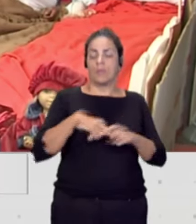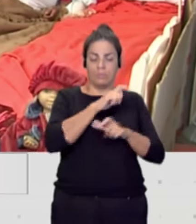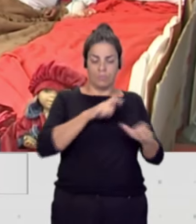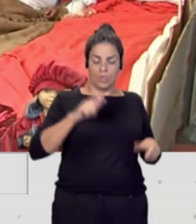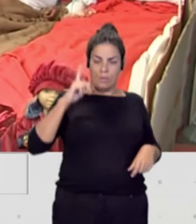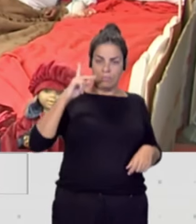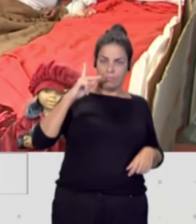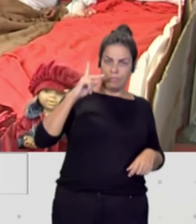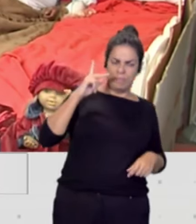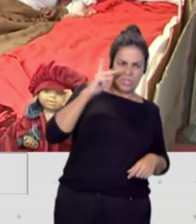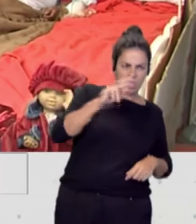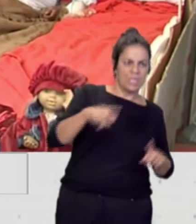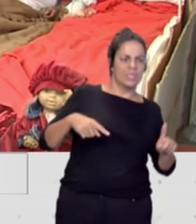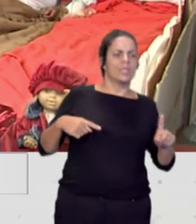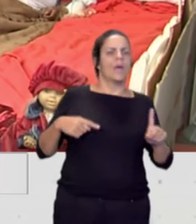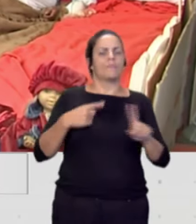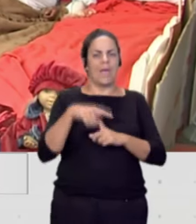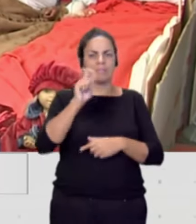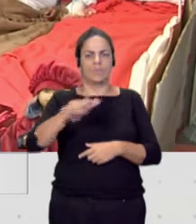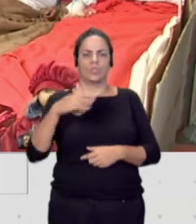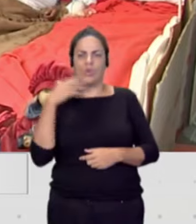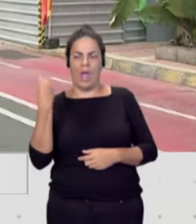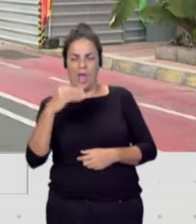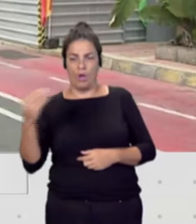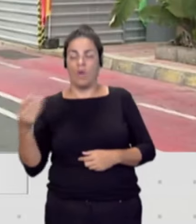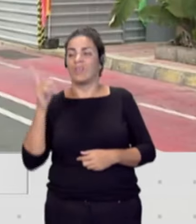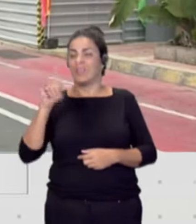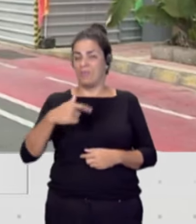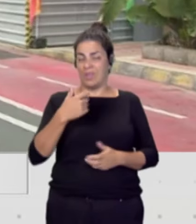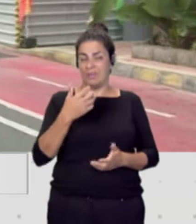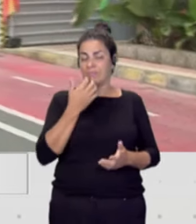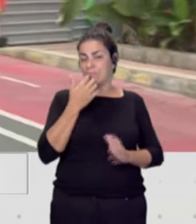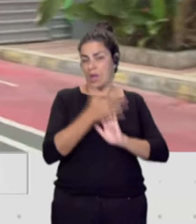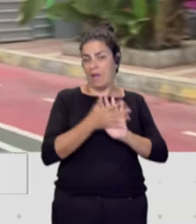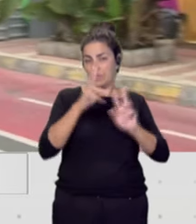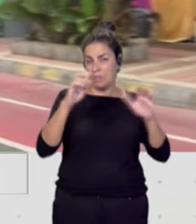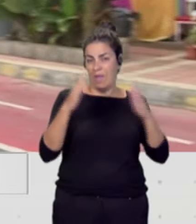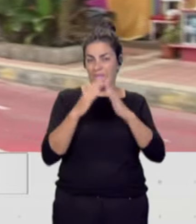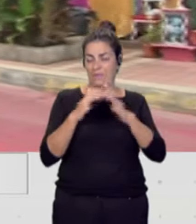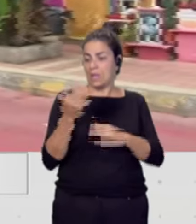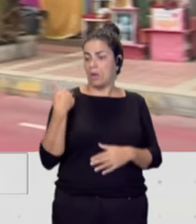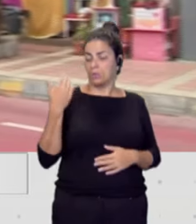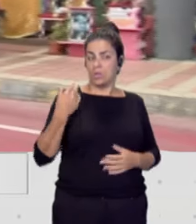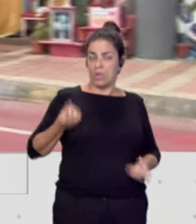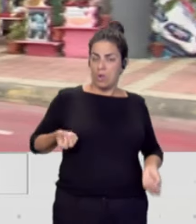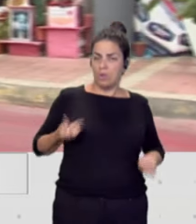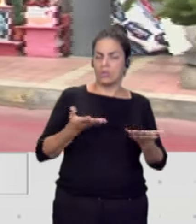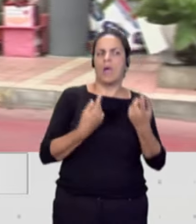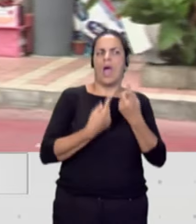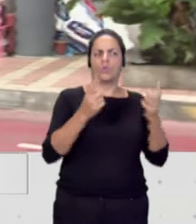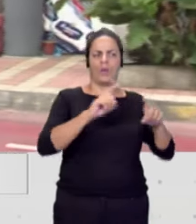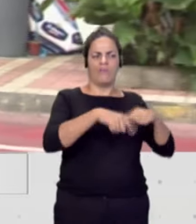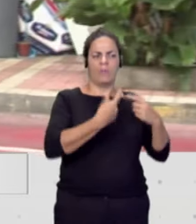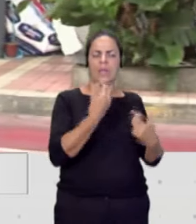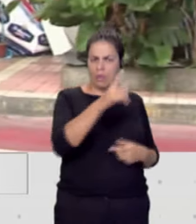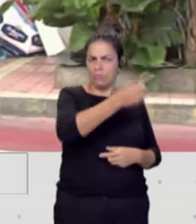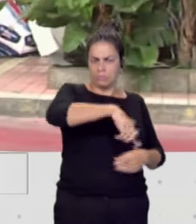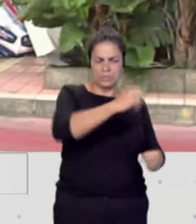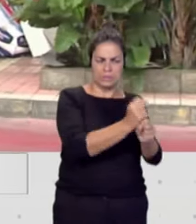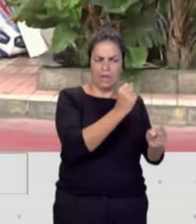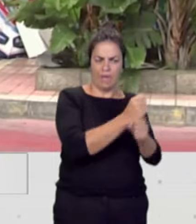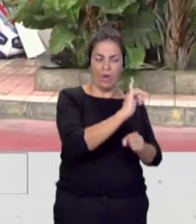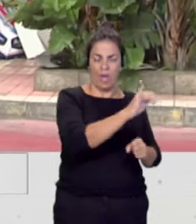por cierto, en este caso con el problema de la vivienda, contaba yo el otro día, hay familias que con puestos de trabajo, sobre todo lo dice Cáritas,